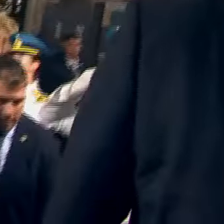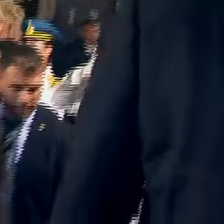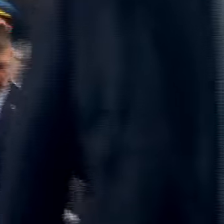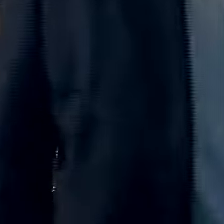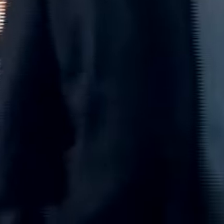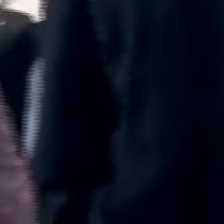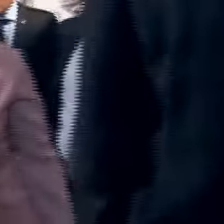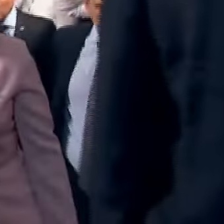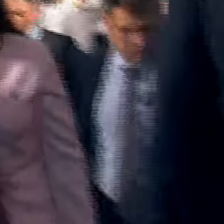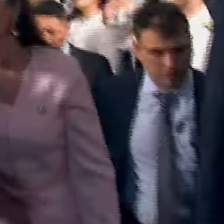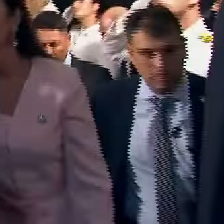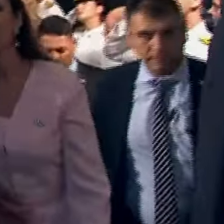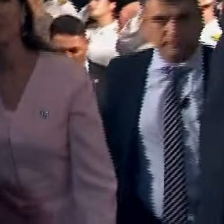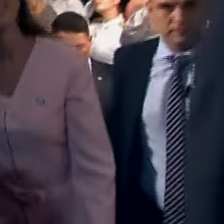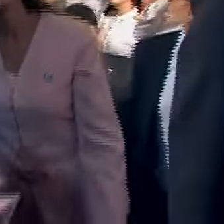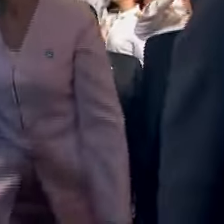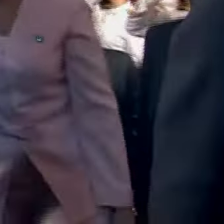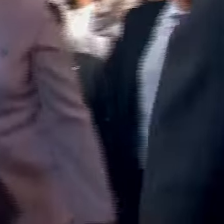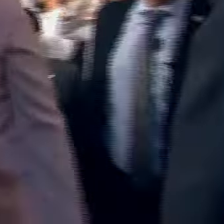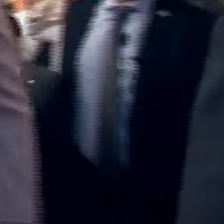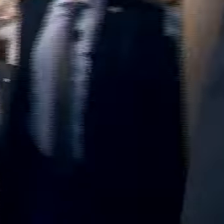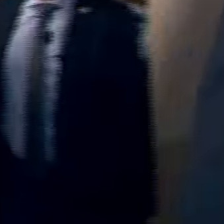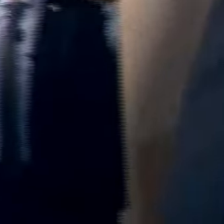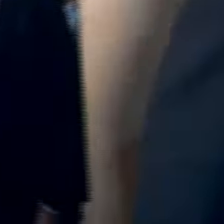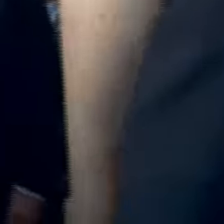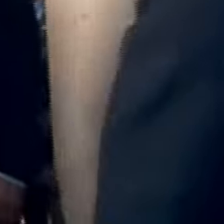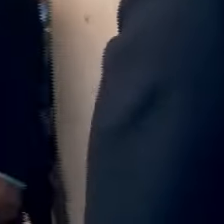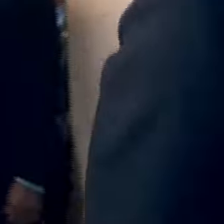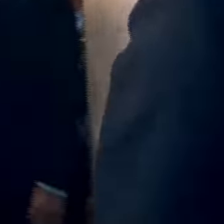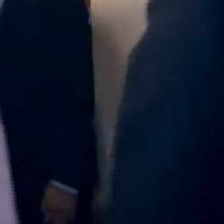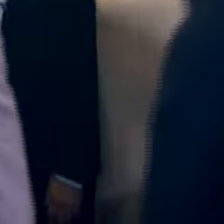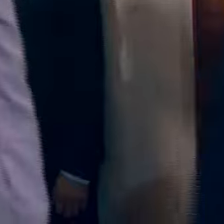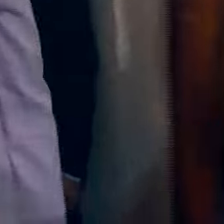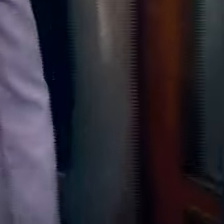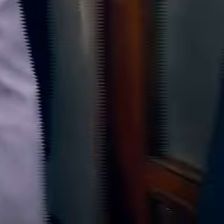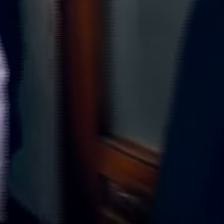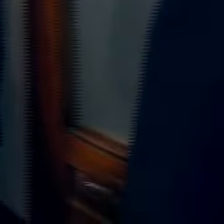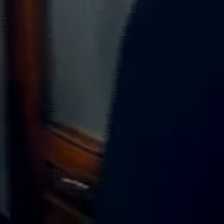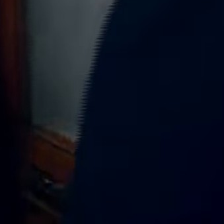El doctor Javier Milei